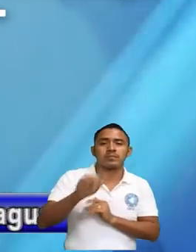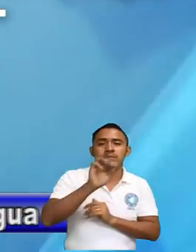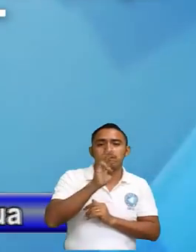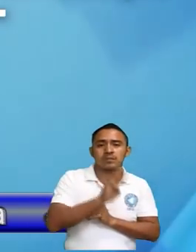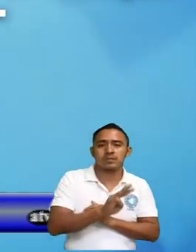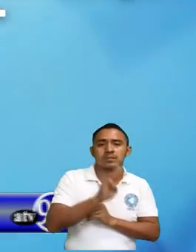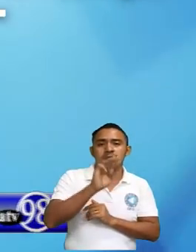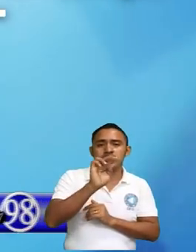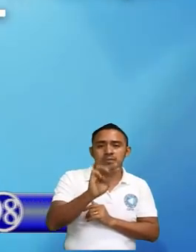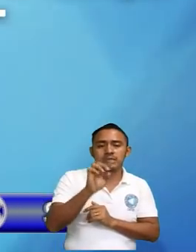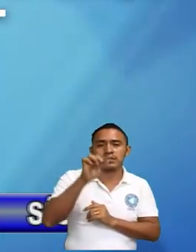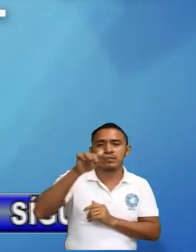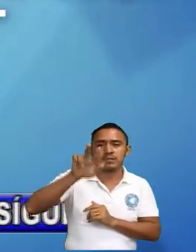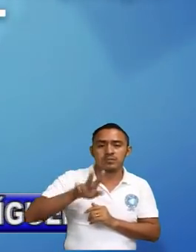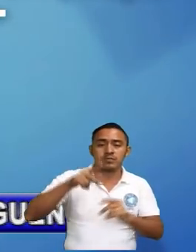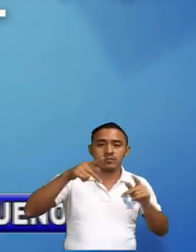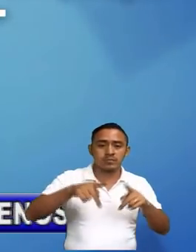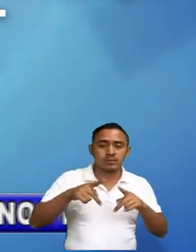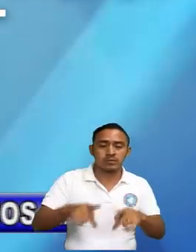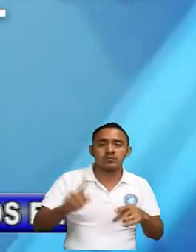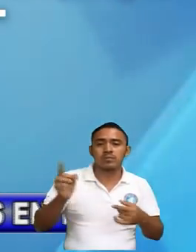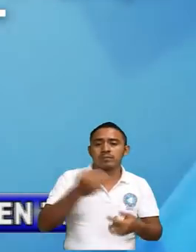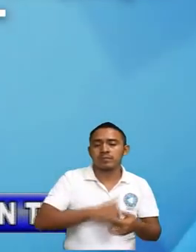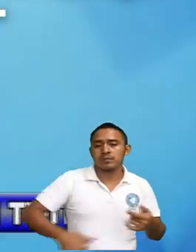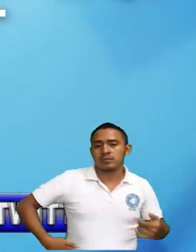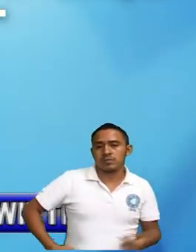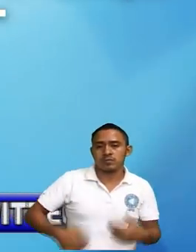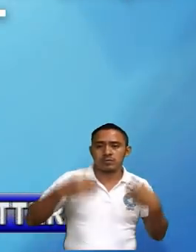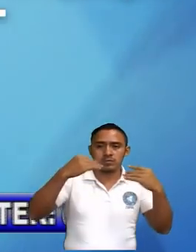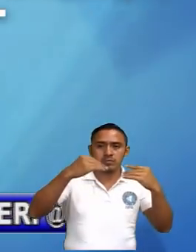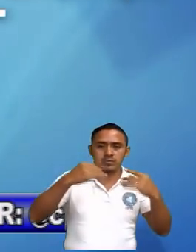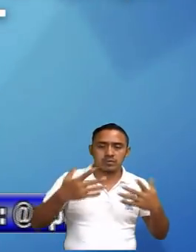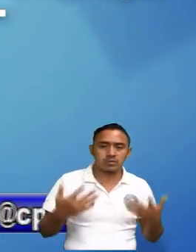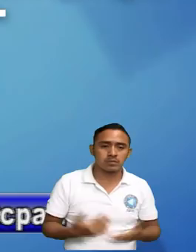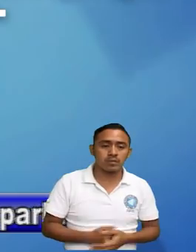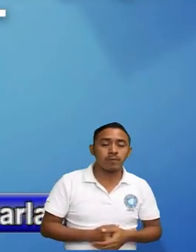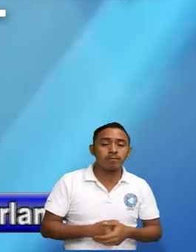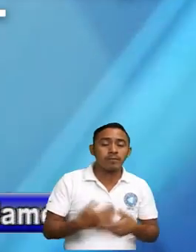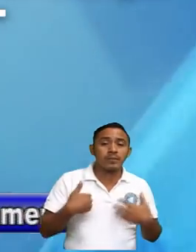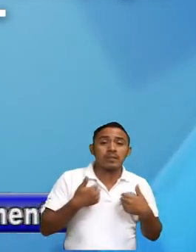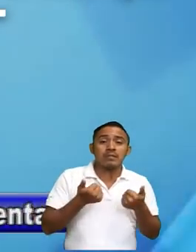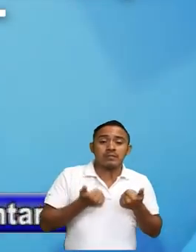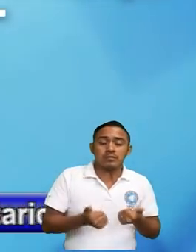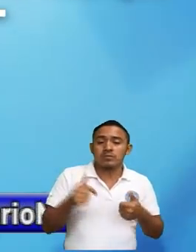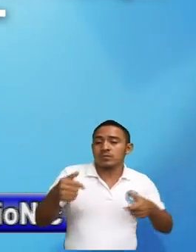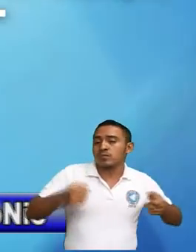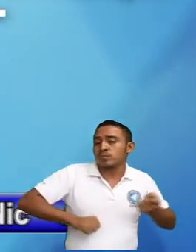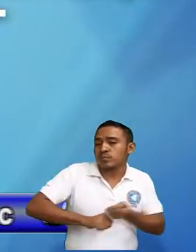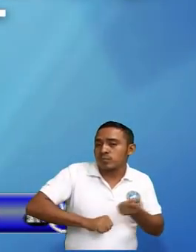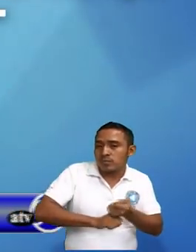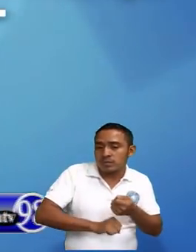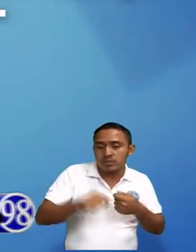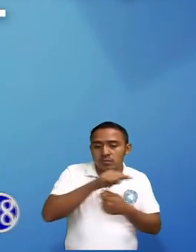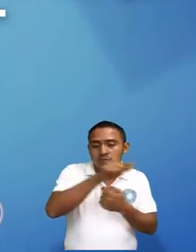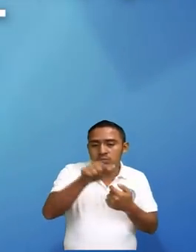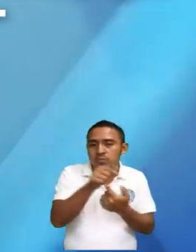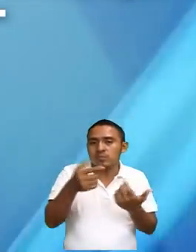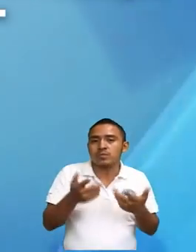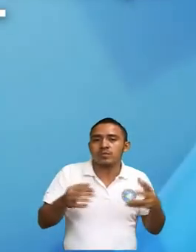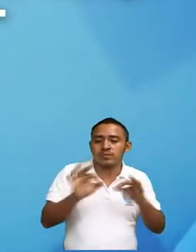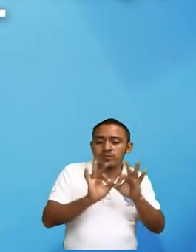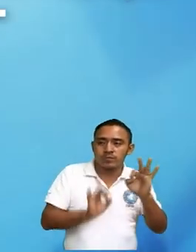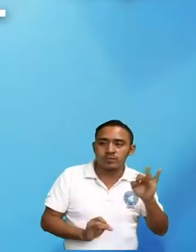3.372 hermanos y hermanas del Ministerio de Salud, de las redes comunitarias participando en esta feria.